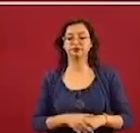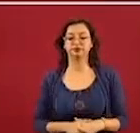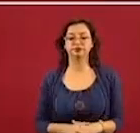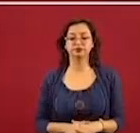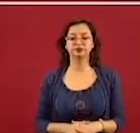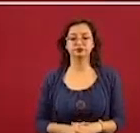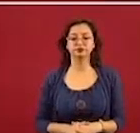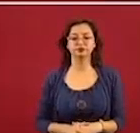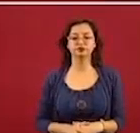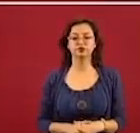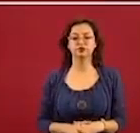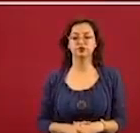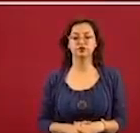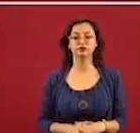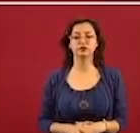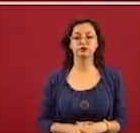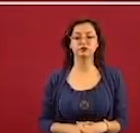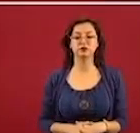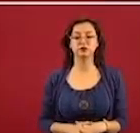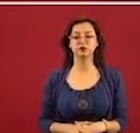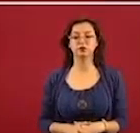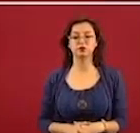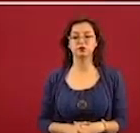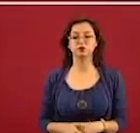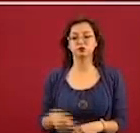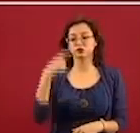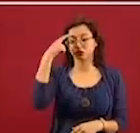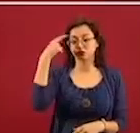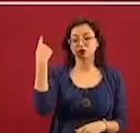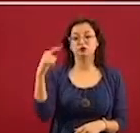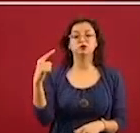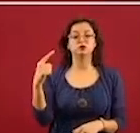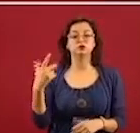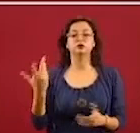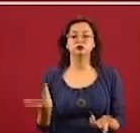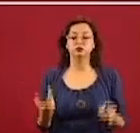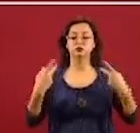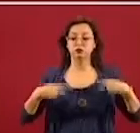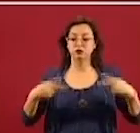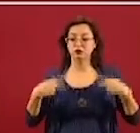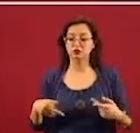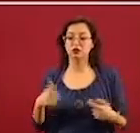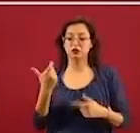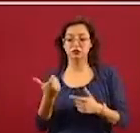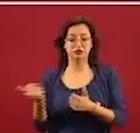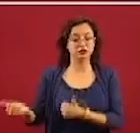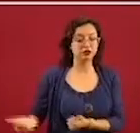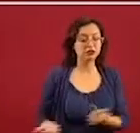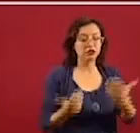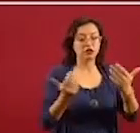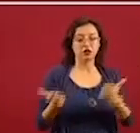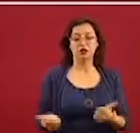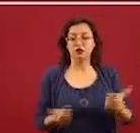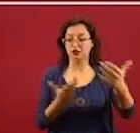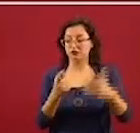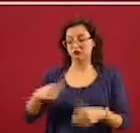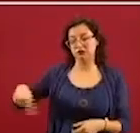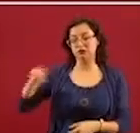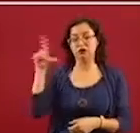para que los que están entregando los recursos, los servidores de la